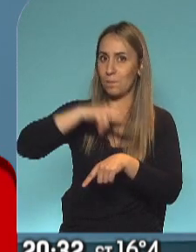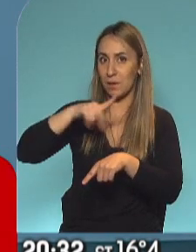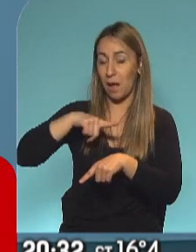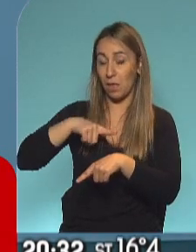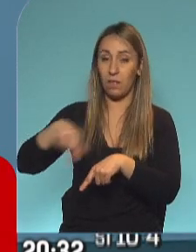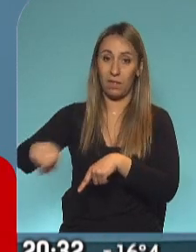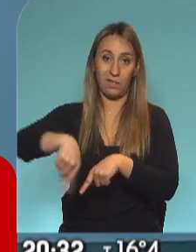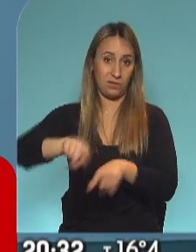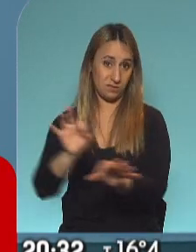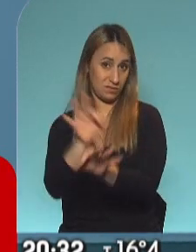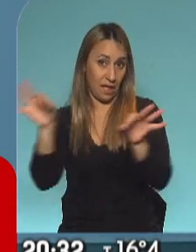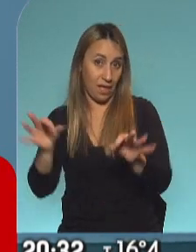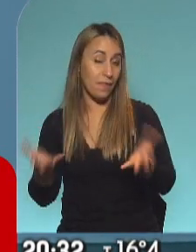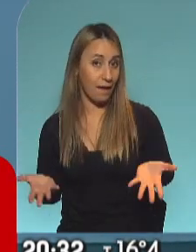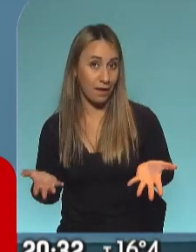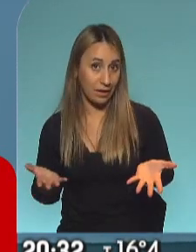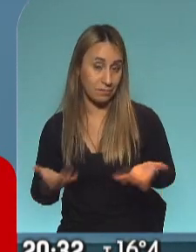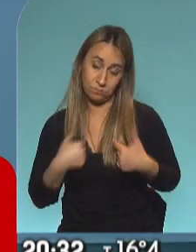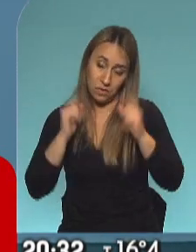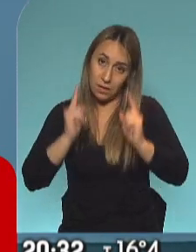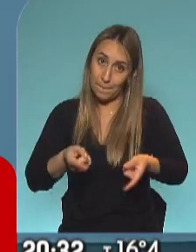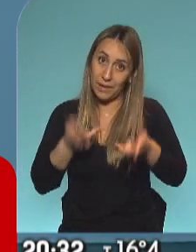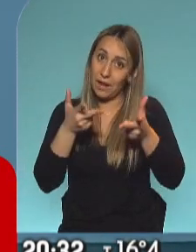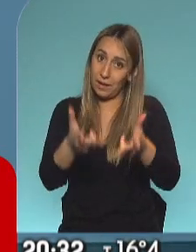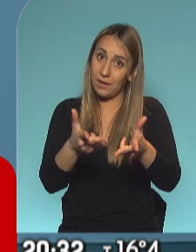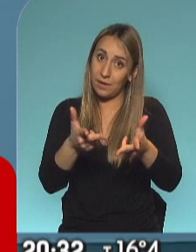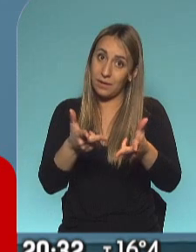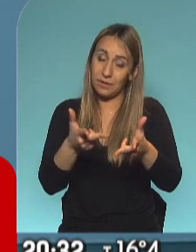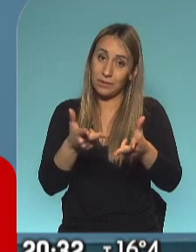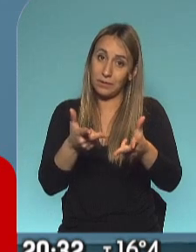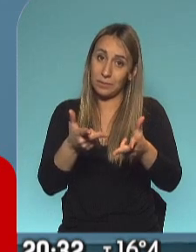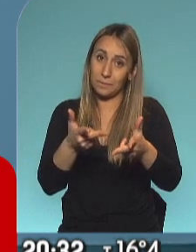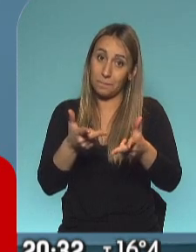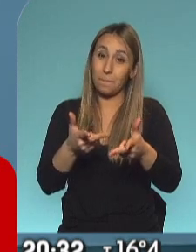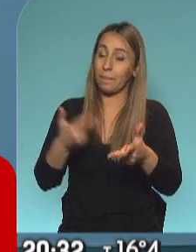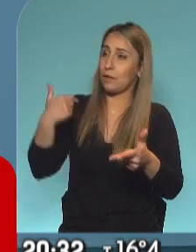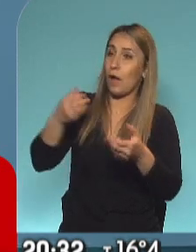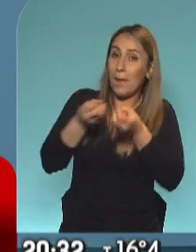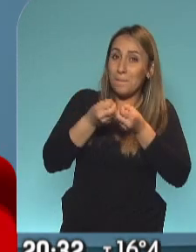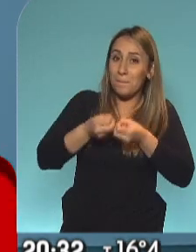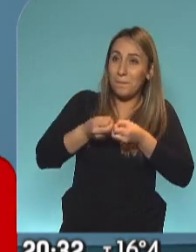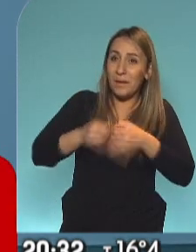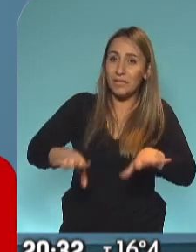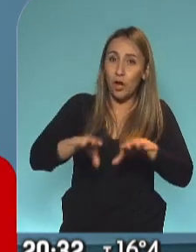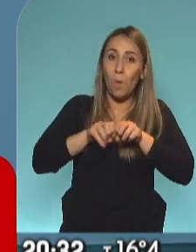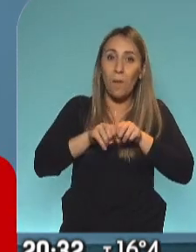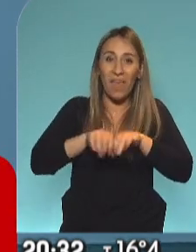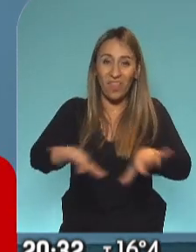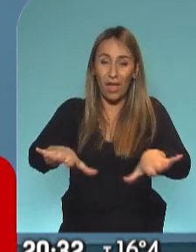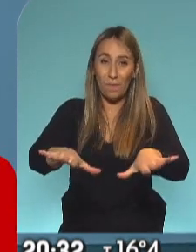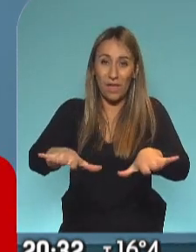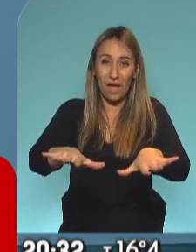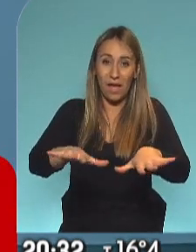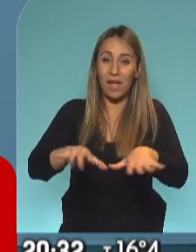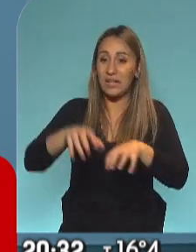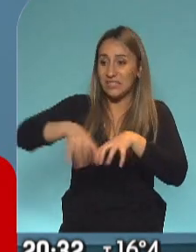hacen, ¿no? Debo decir también que hasta el inicio de la pandemia, la mayor parte de los sectores